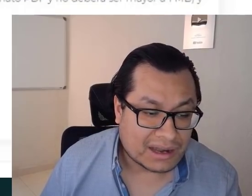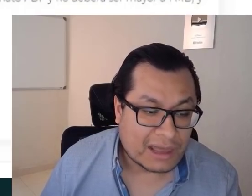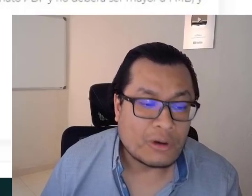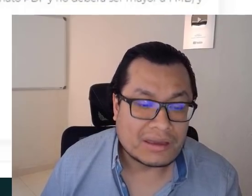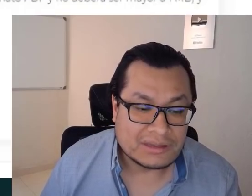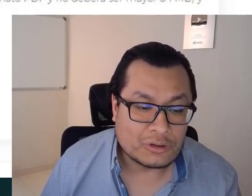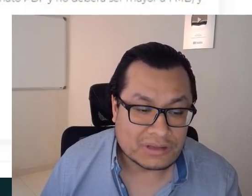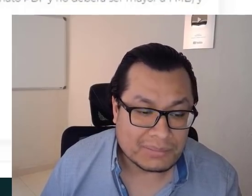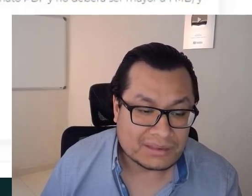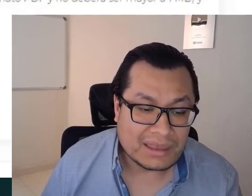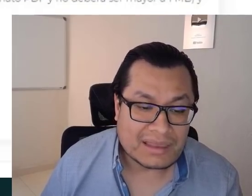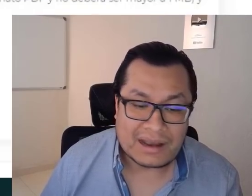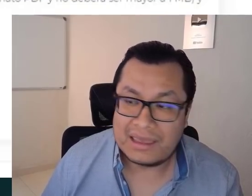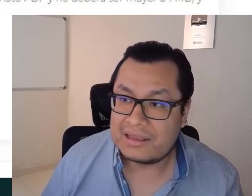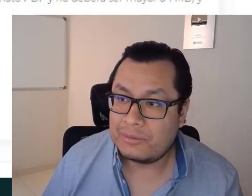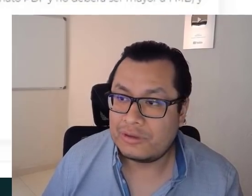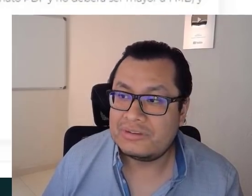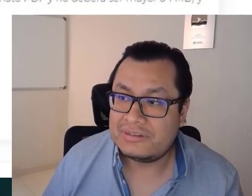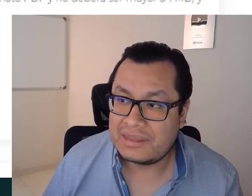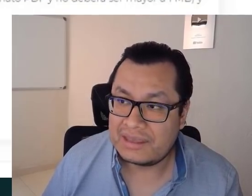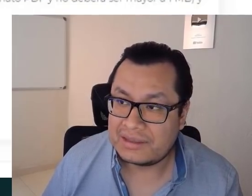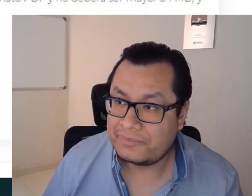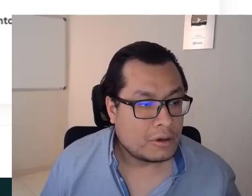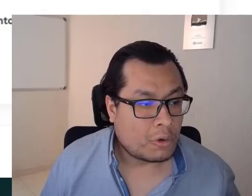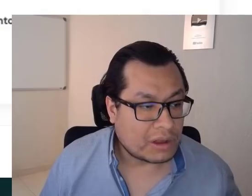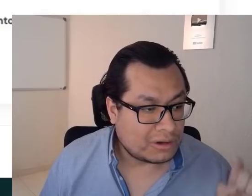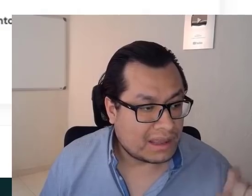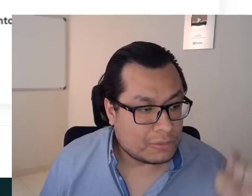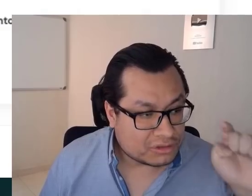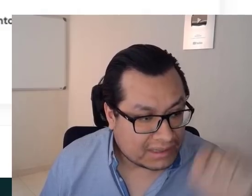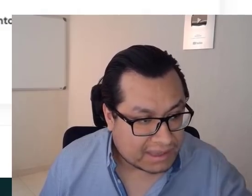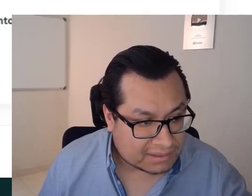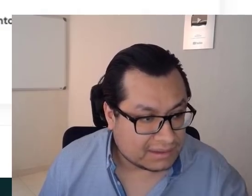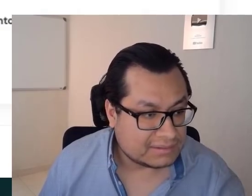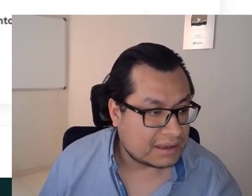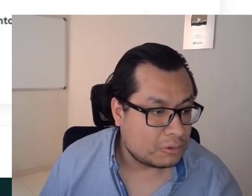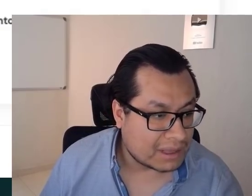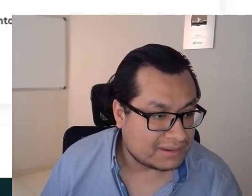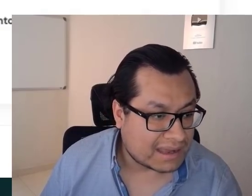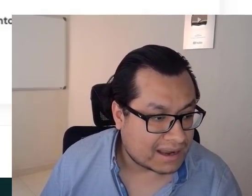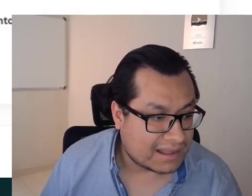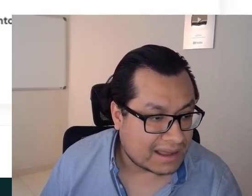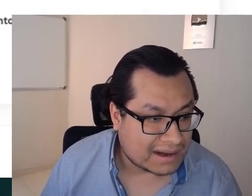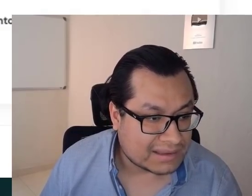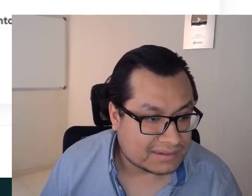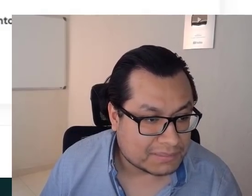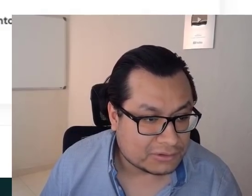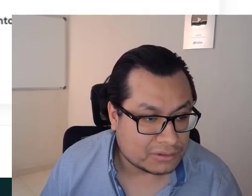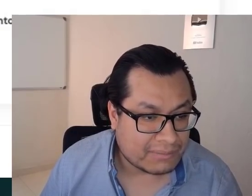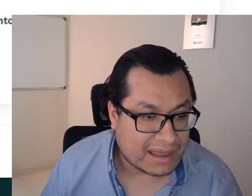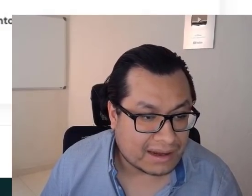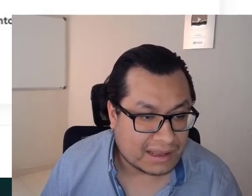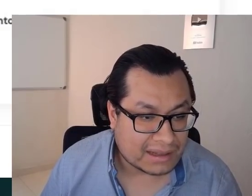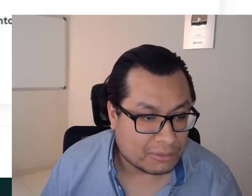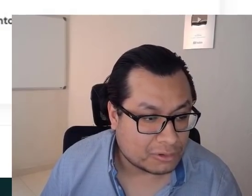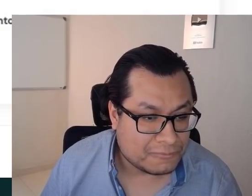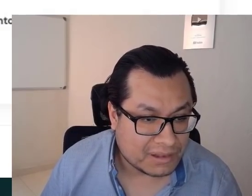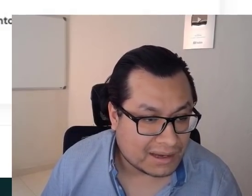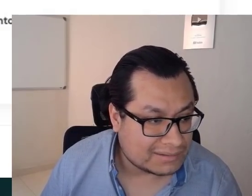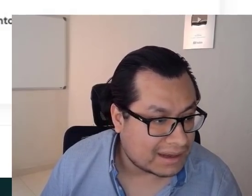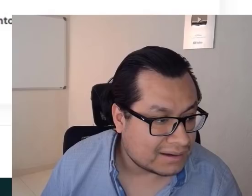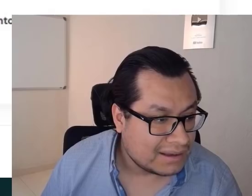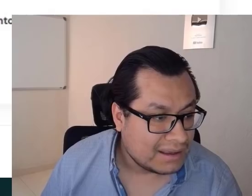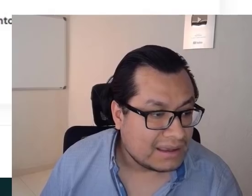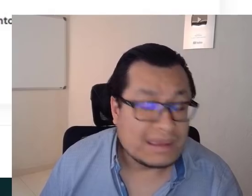el archivo se ha cargado exitosamente da clic en el botón siguiente cuando le damos siguiente dice una vez cargada la carta de aceptación deberá dar clic en el botón